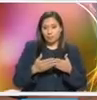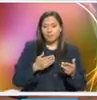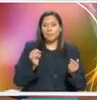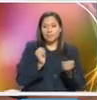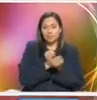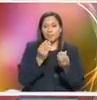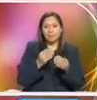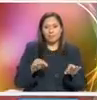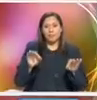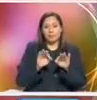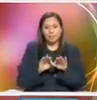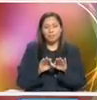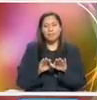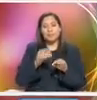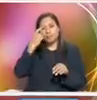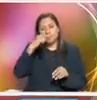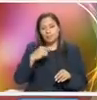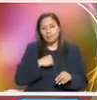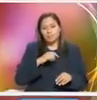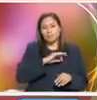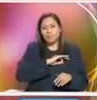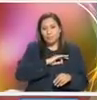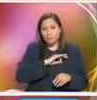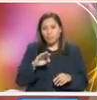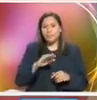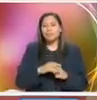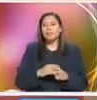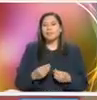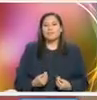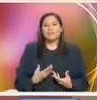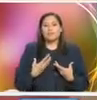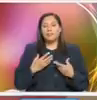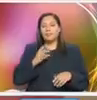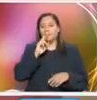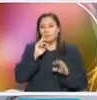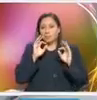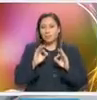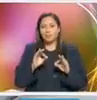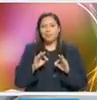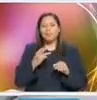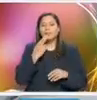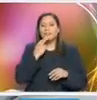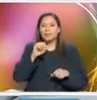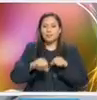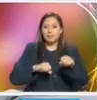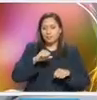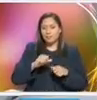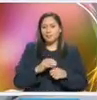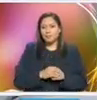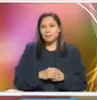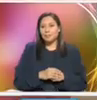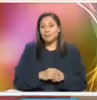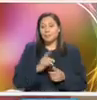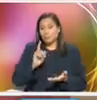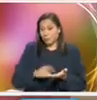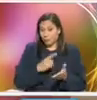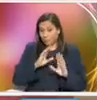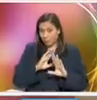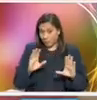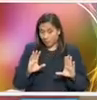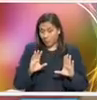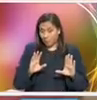un papel fundamental para que podamos, además, disfrutar mucho mejor el usar la bicicleta, que bueno, una vez que pase